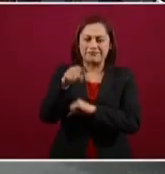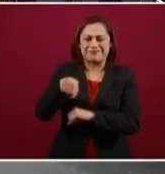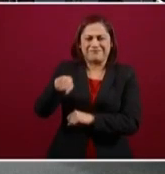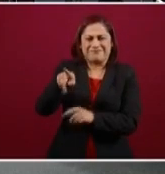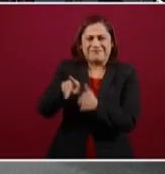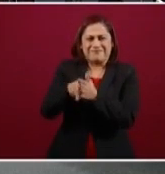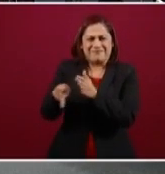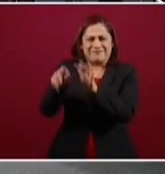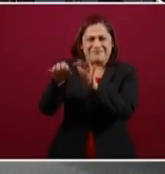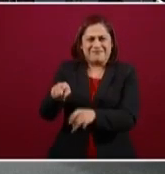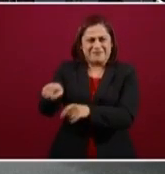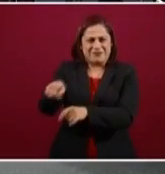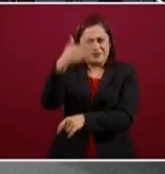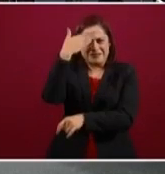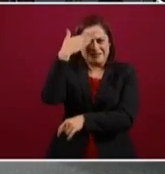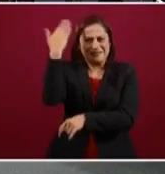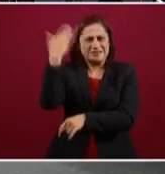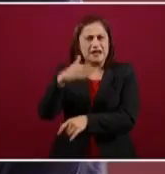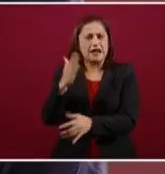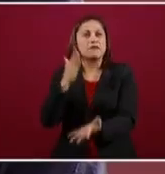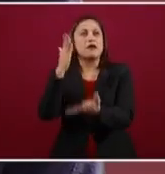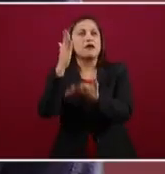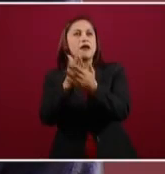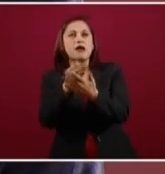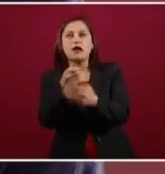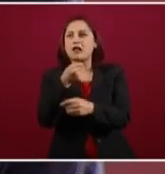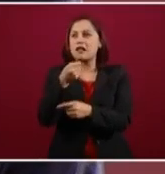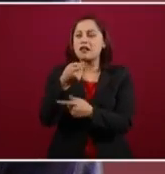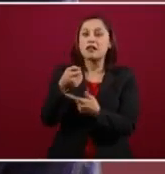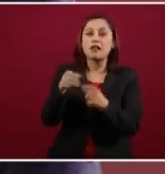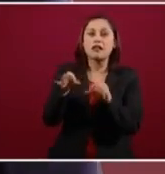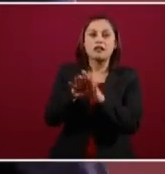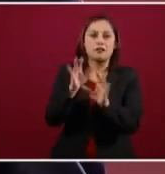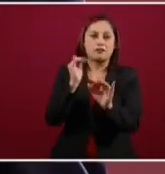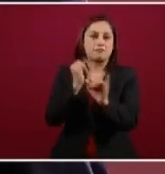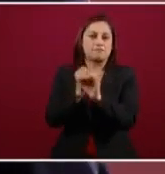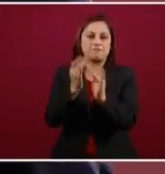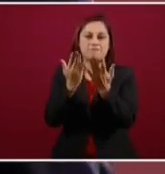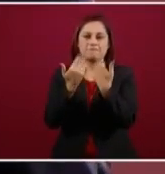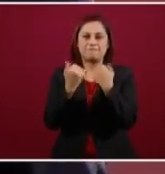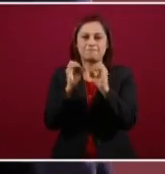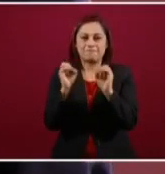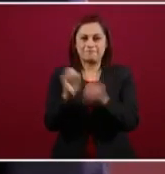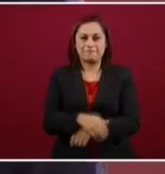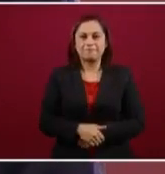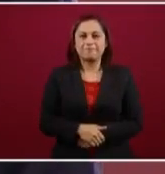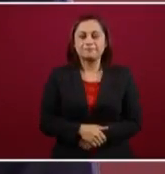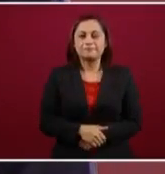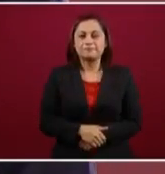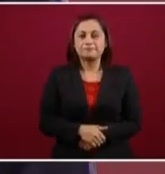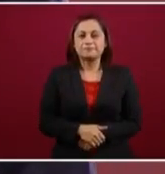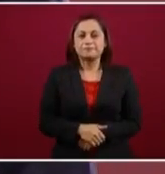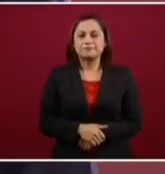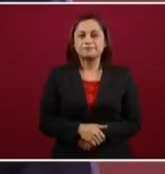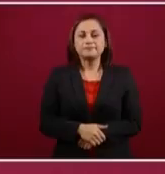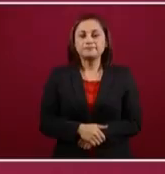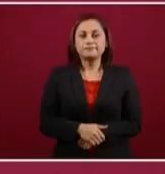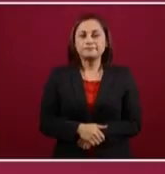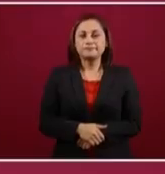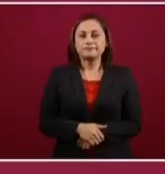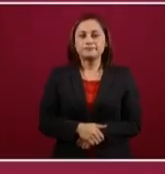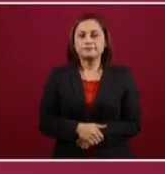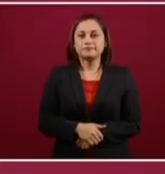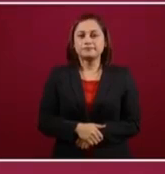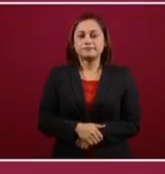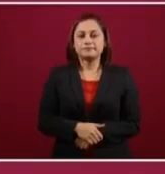Ahora Lo mismo, imagínense